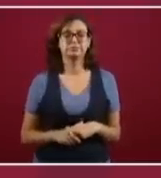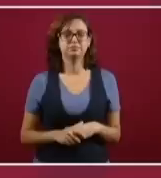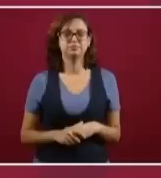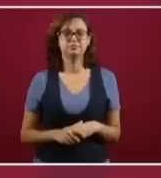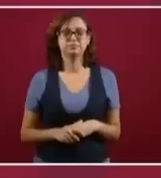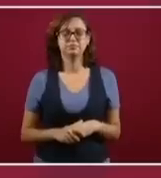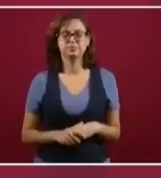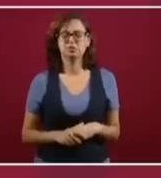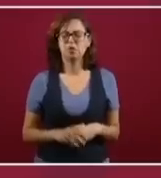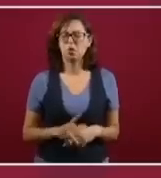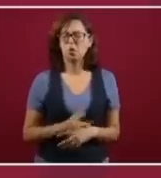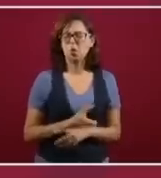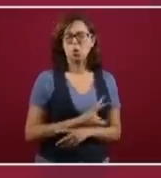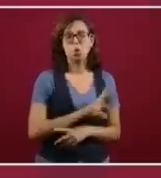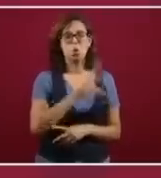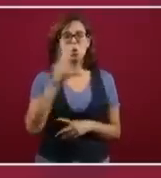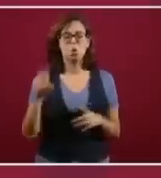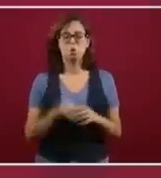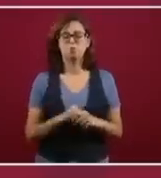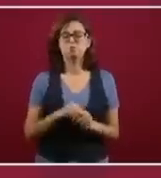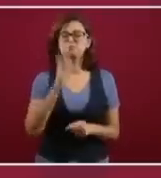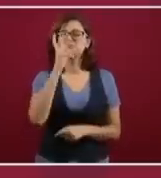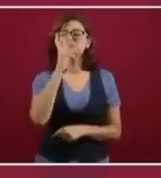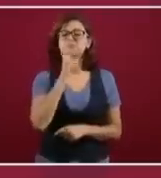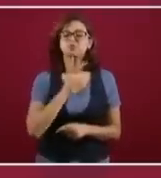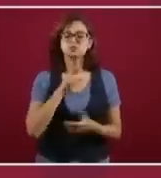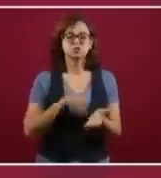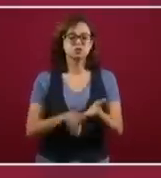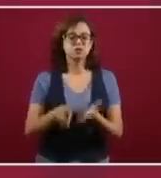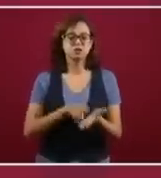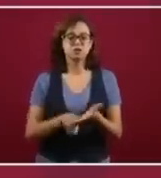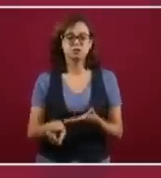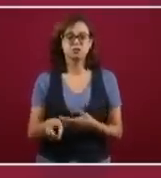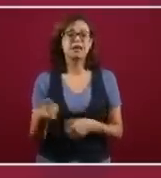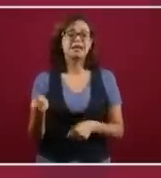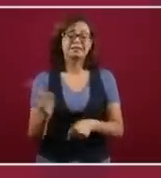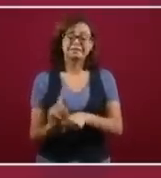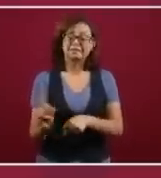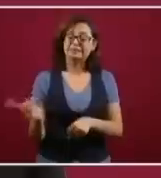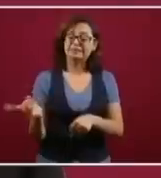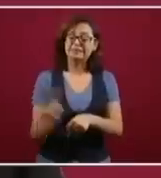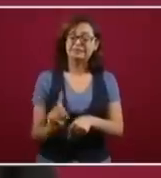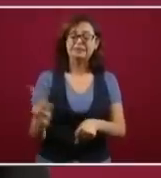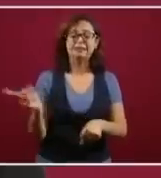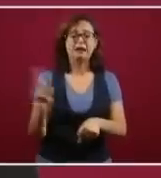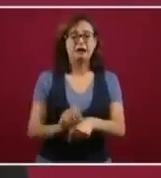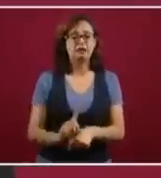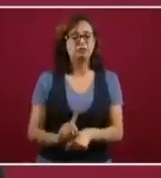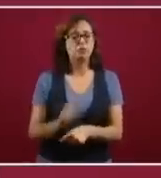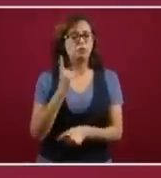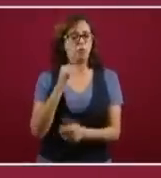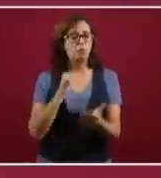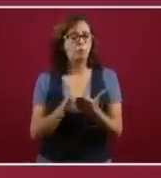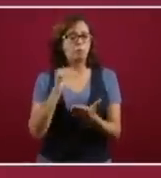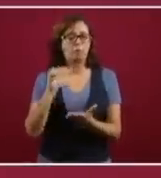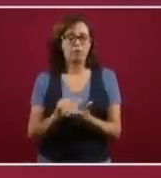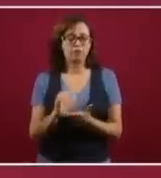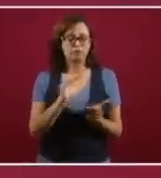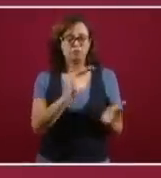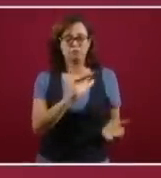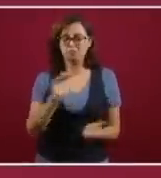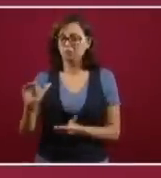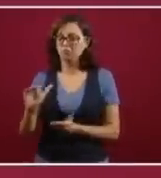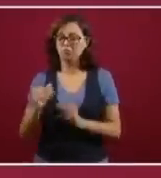todo el petróleo crudo, 1 millón de barriles diarios, fijan los precios mediante